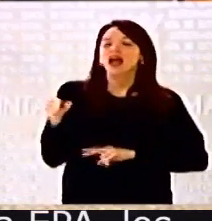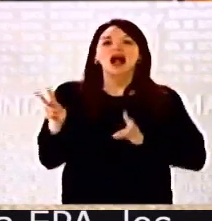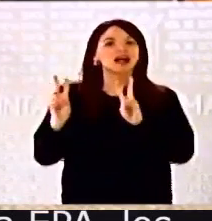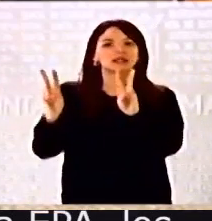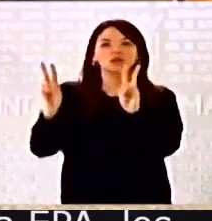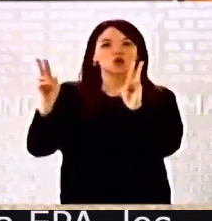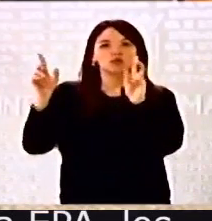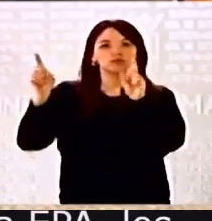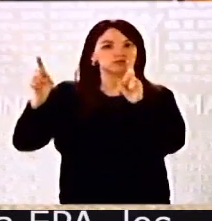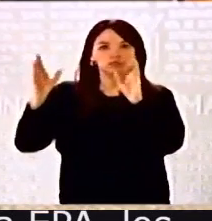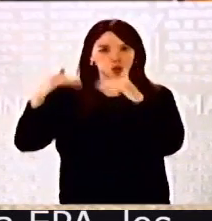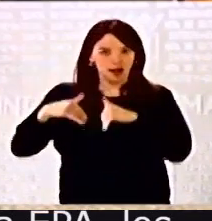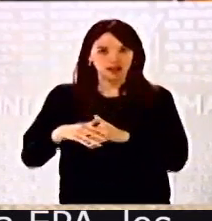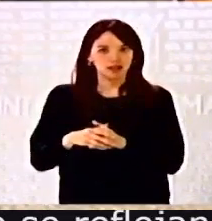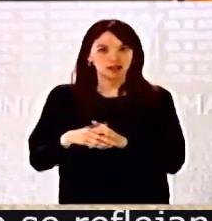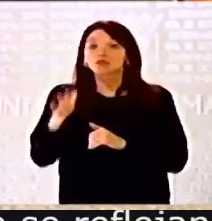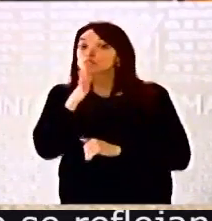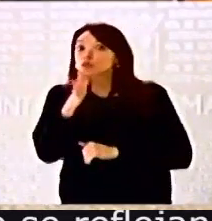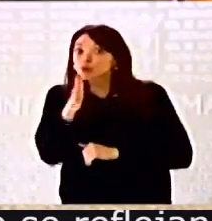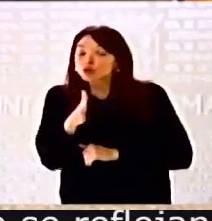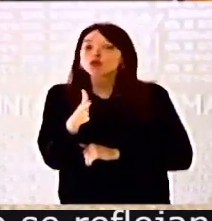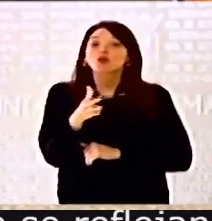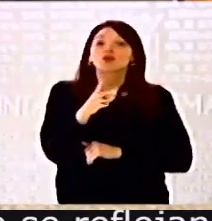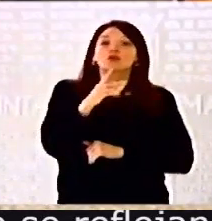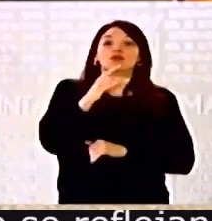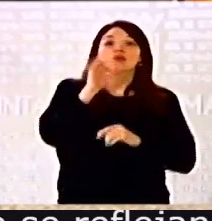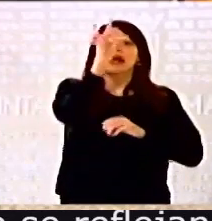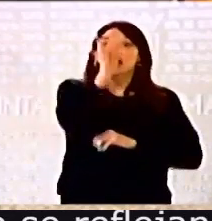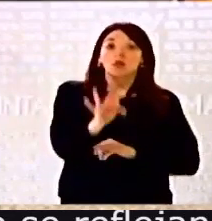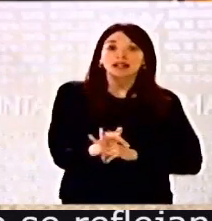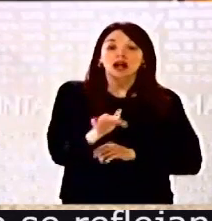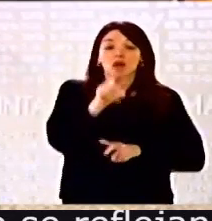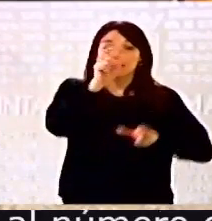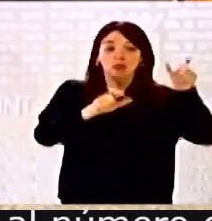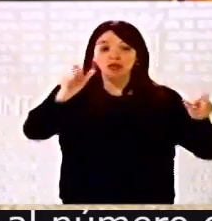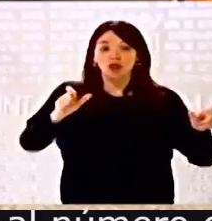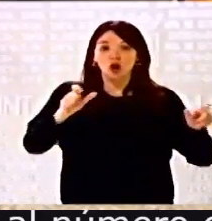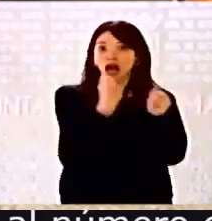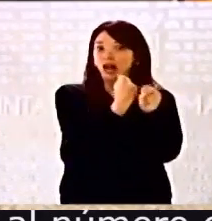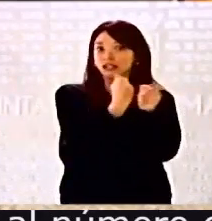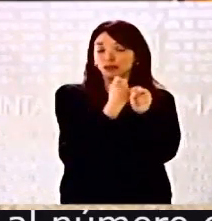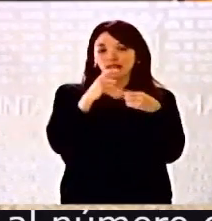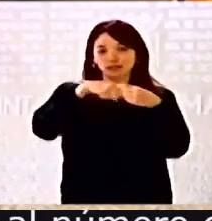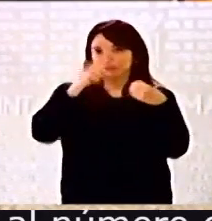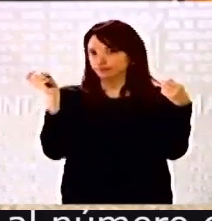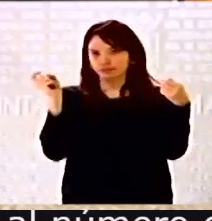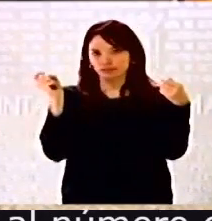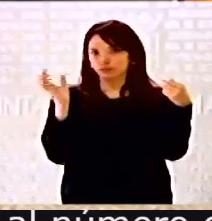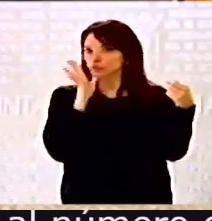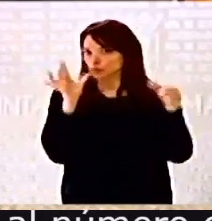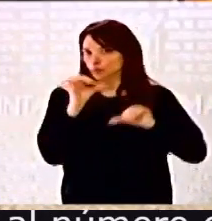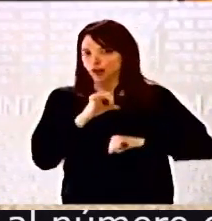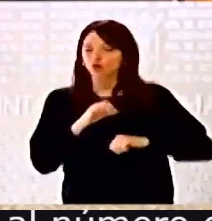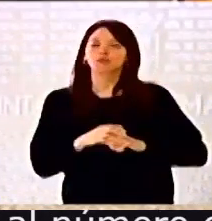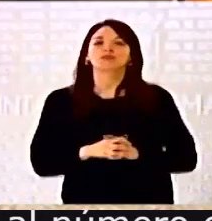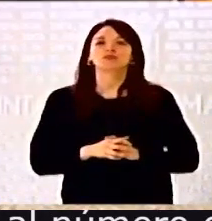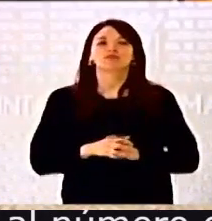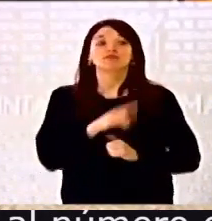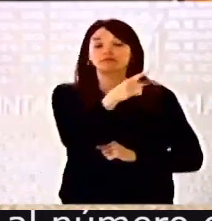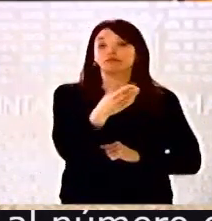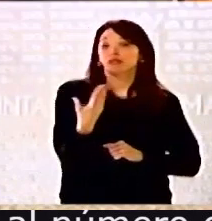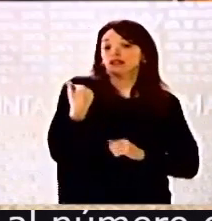reflejan dentro de la encuesta de población activa en cuanto al número de parados. Ha dicho usted que, el otro día